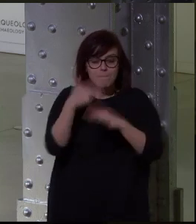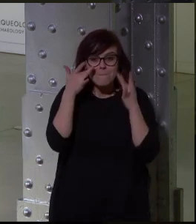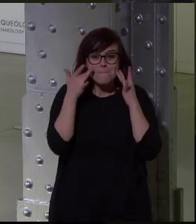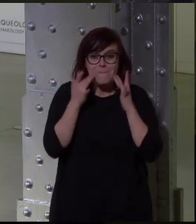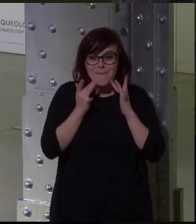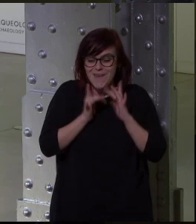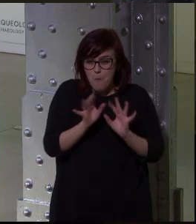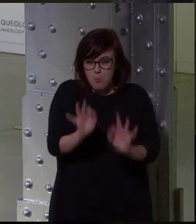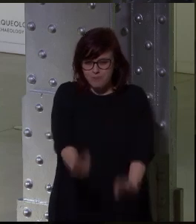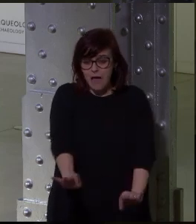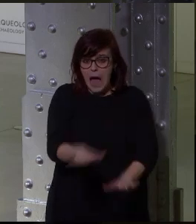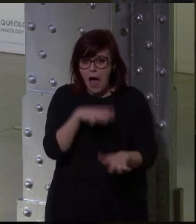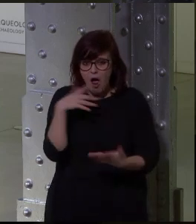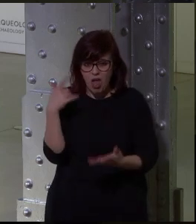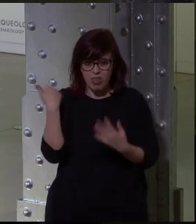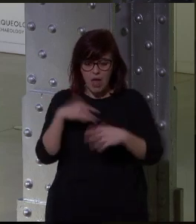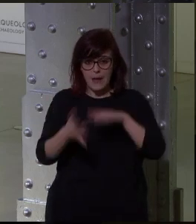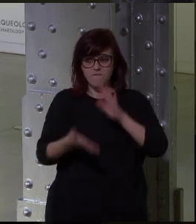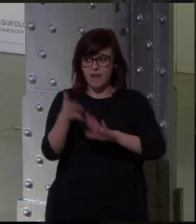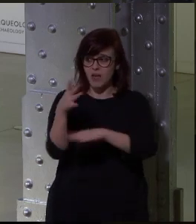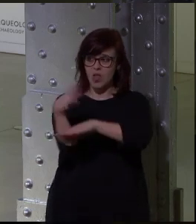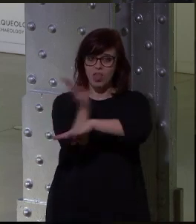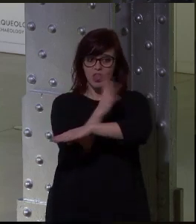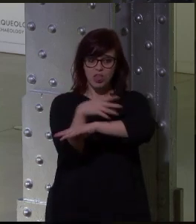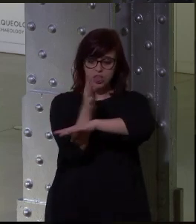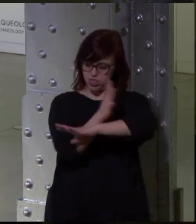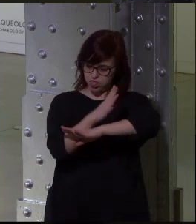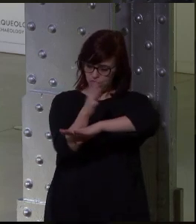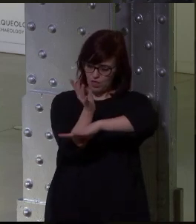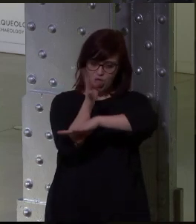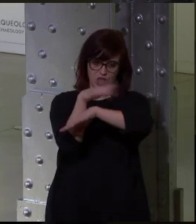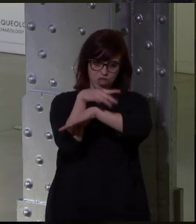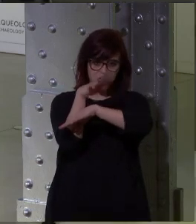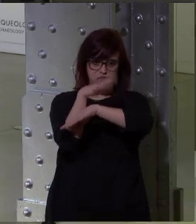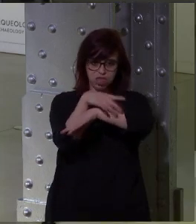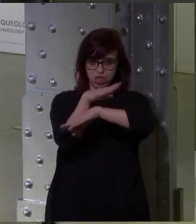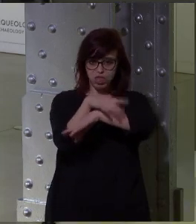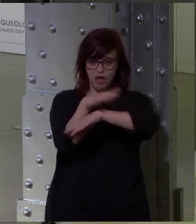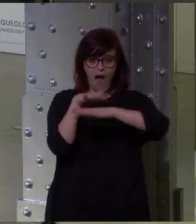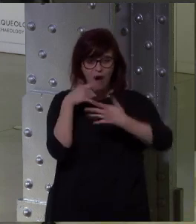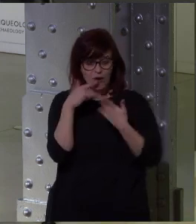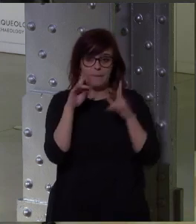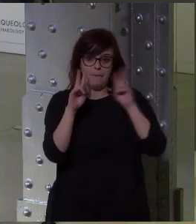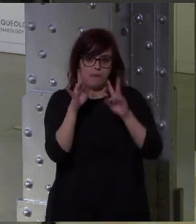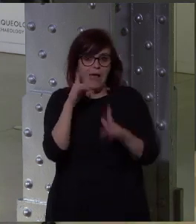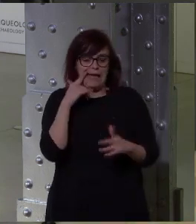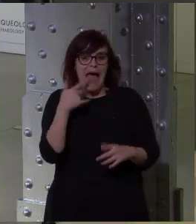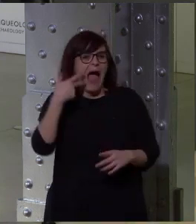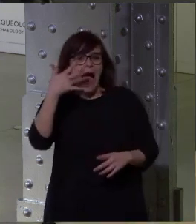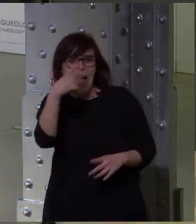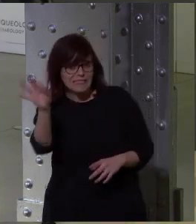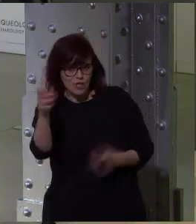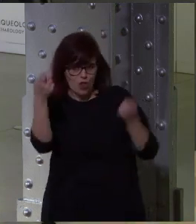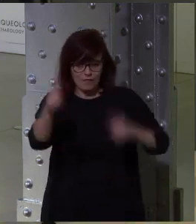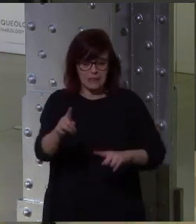prístinas, intocadas. Ahora cada vez más veo praderas de esta forma. Veis que hay una diferencia, no hay que ser un experto